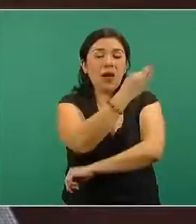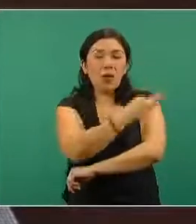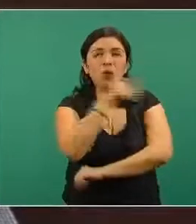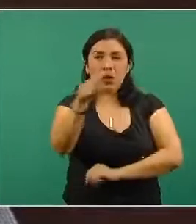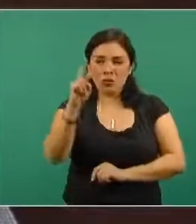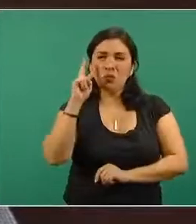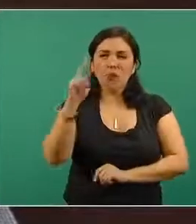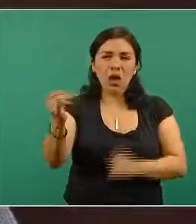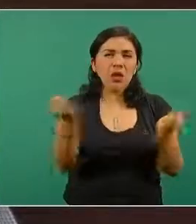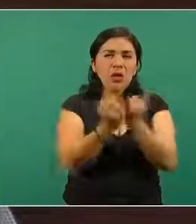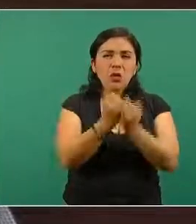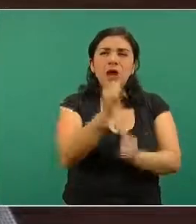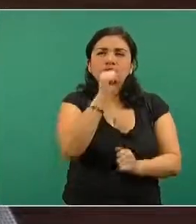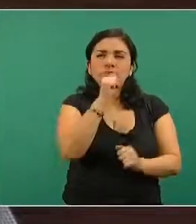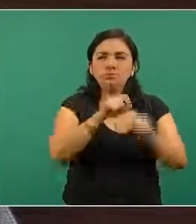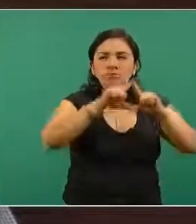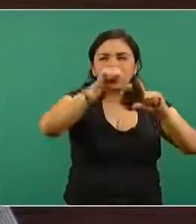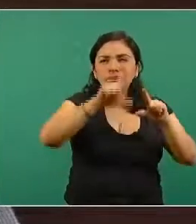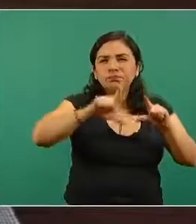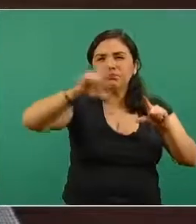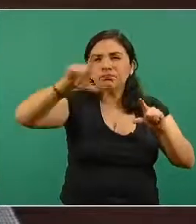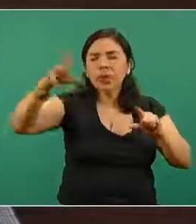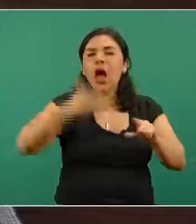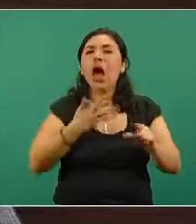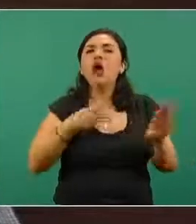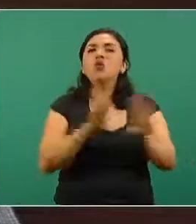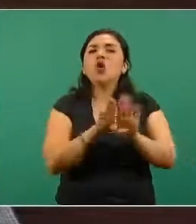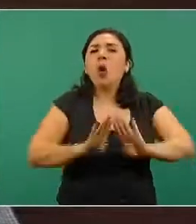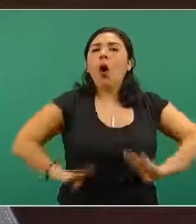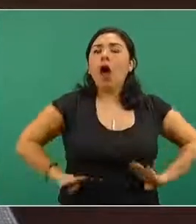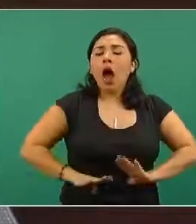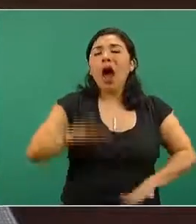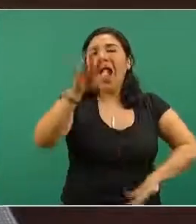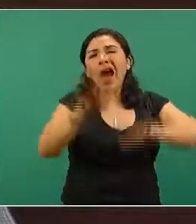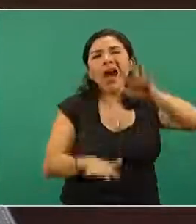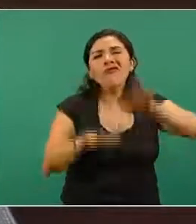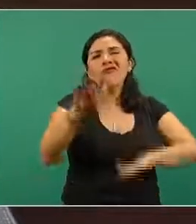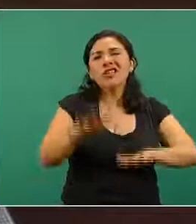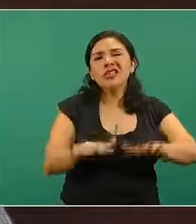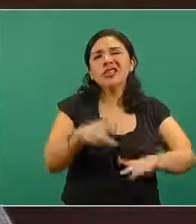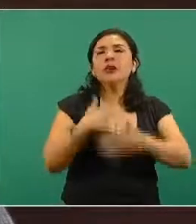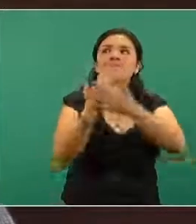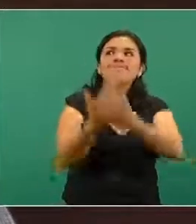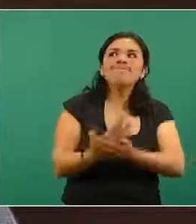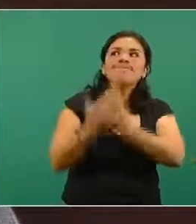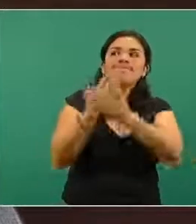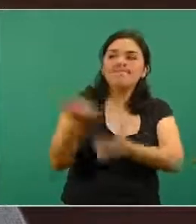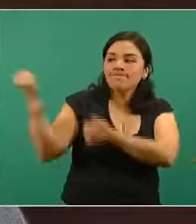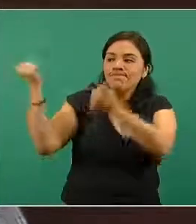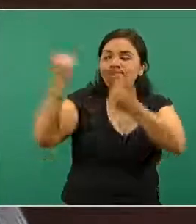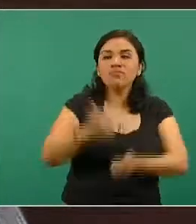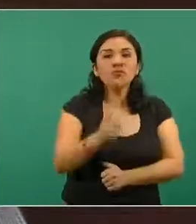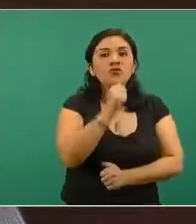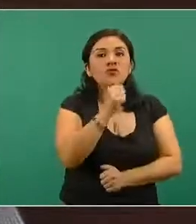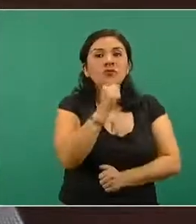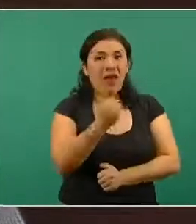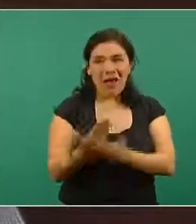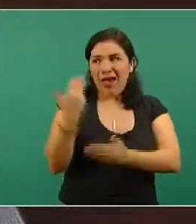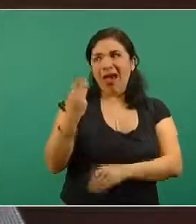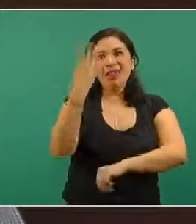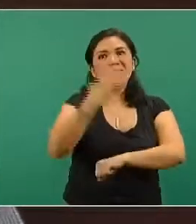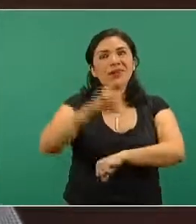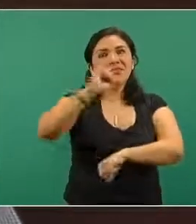verán, también la gráfica muestra la tendencia, como en ciertos momentos en espera, hubo esta larga espera de 3